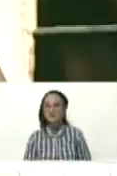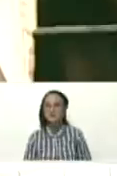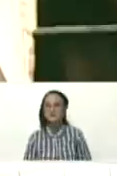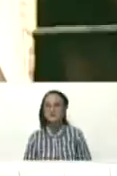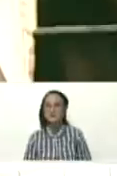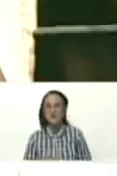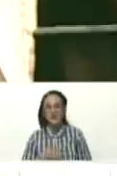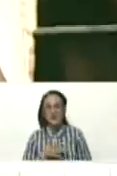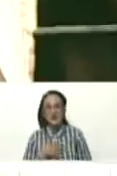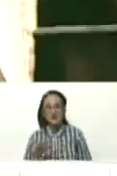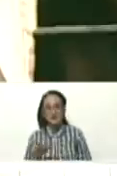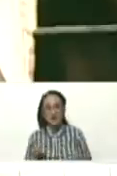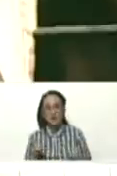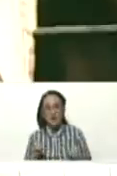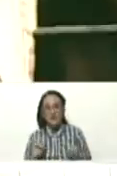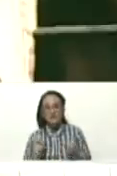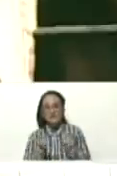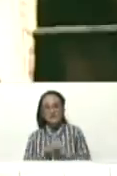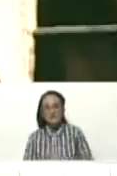siento energía nueva.